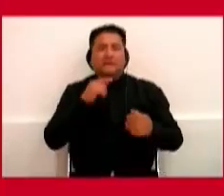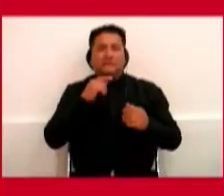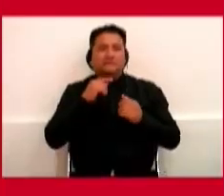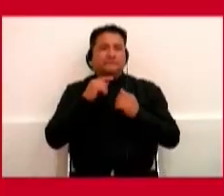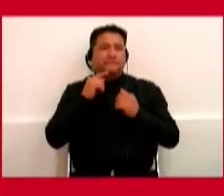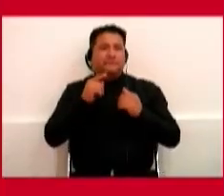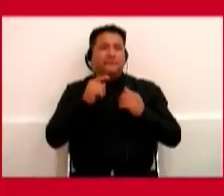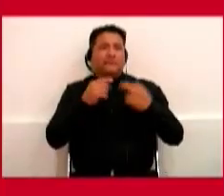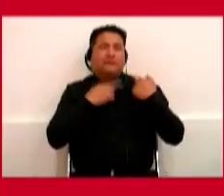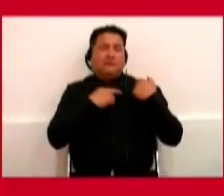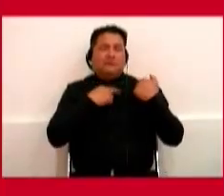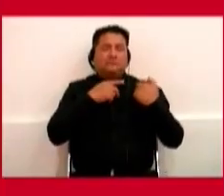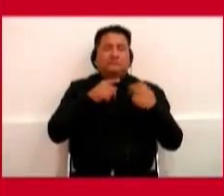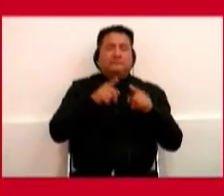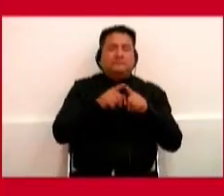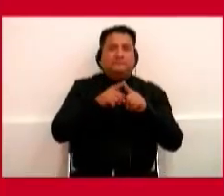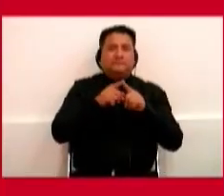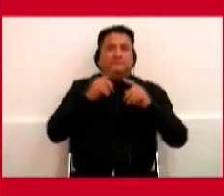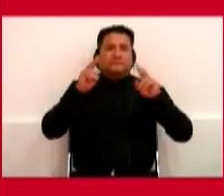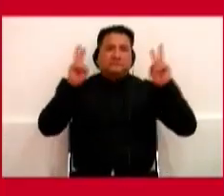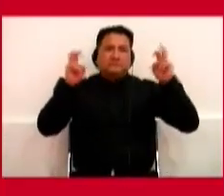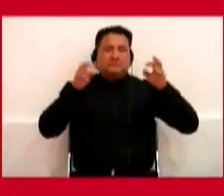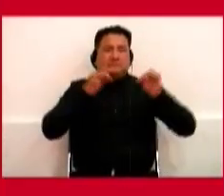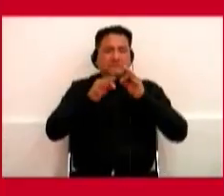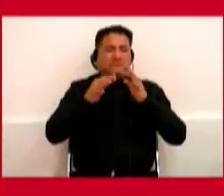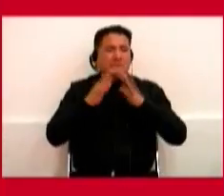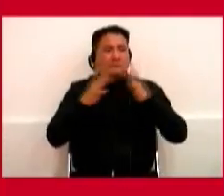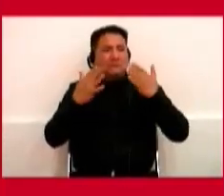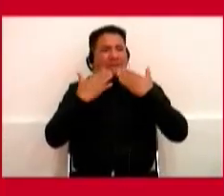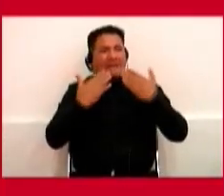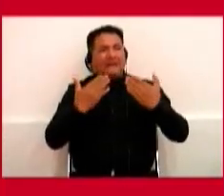y plan minero a nivel estratégico. Muchas gracias.